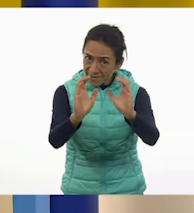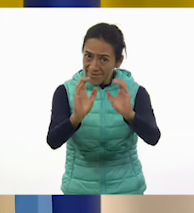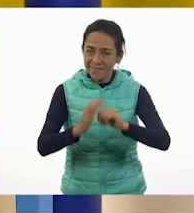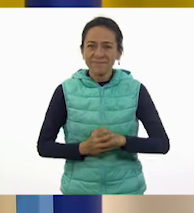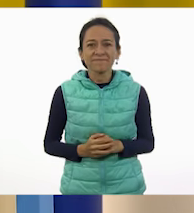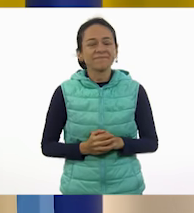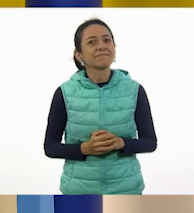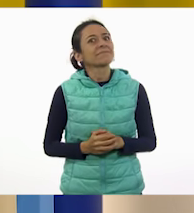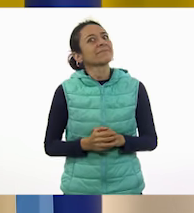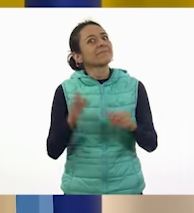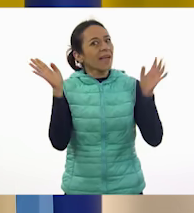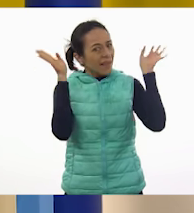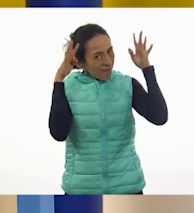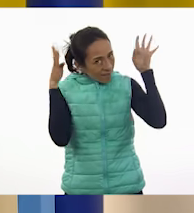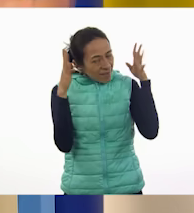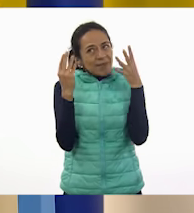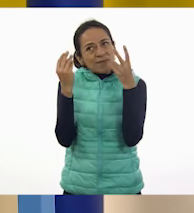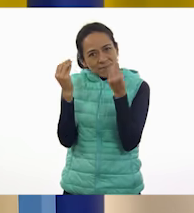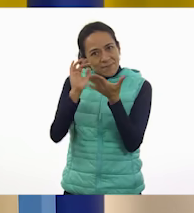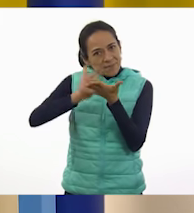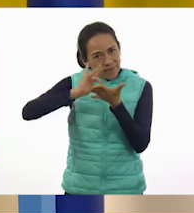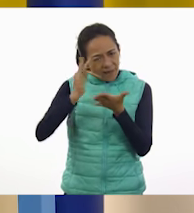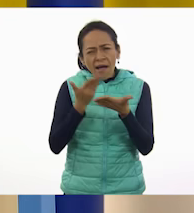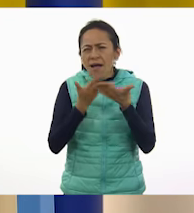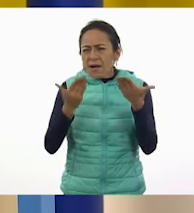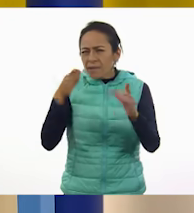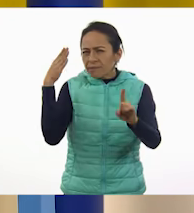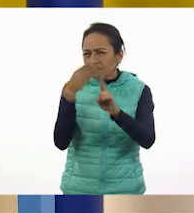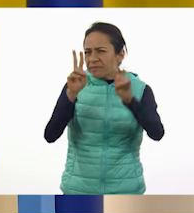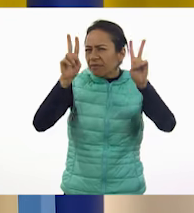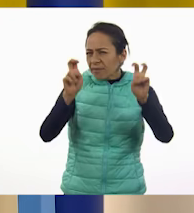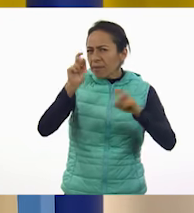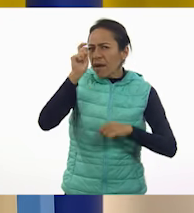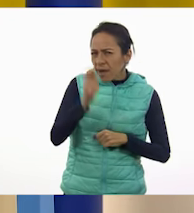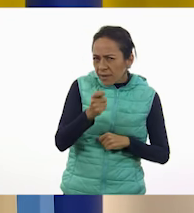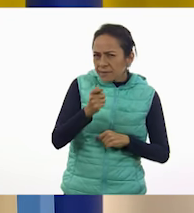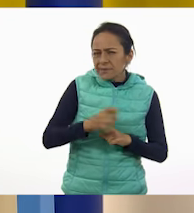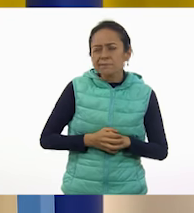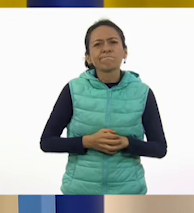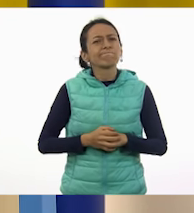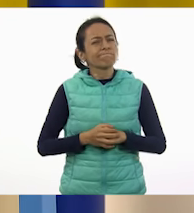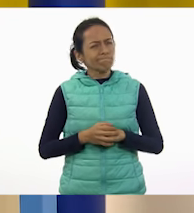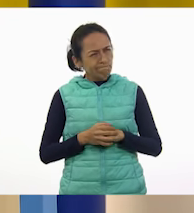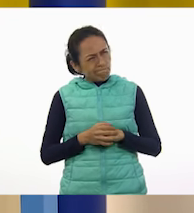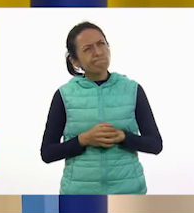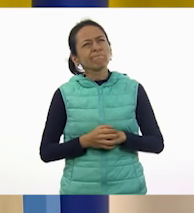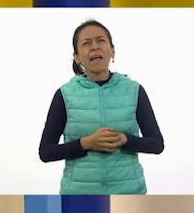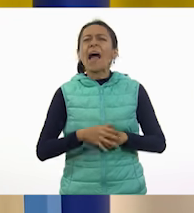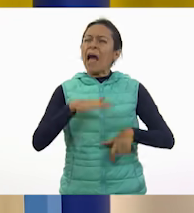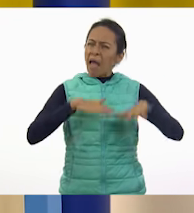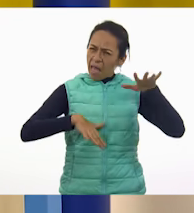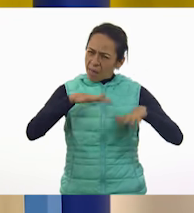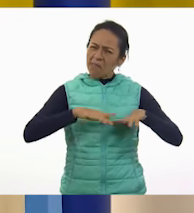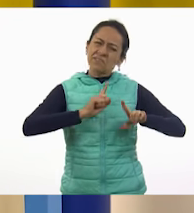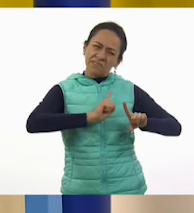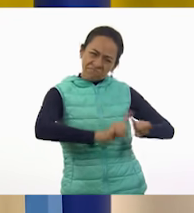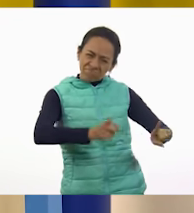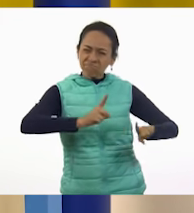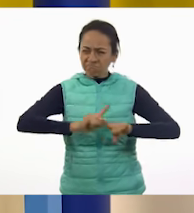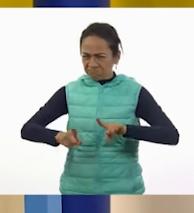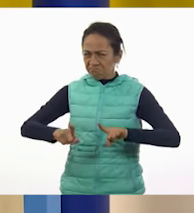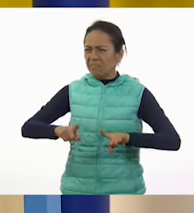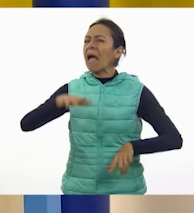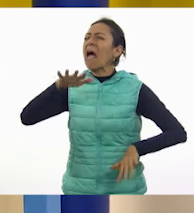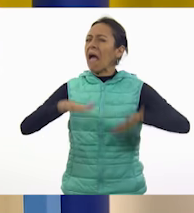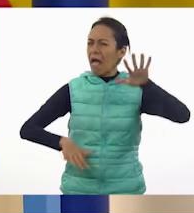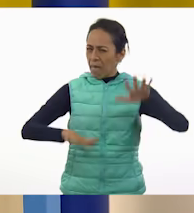Muchísimas gracias, Ajo Listo. Y bueno, ahora vamos con el tema de a veces diferentes y otras veces semejantes. Y para eso, vamos a